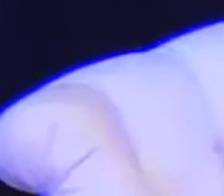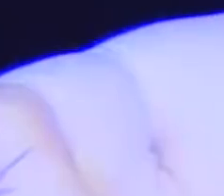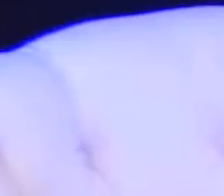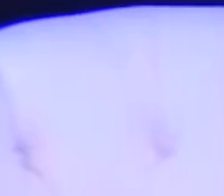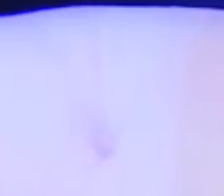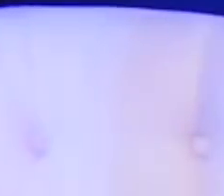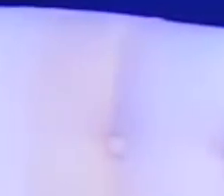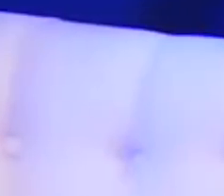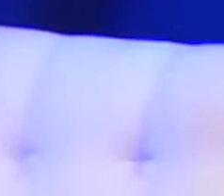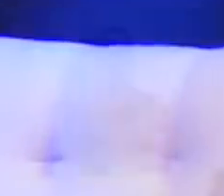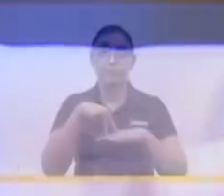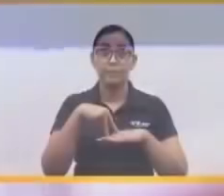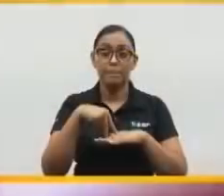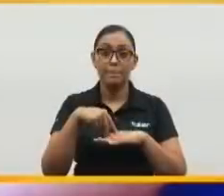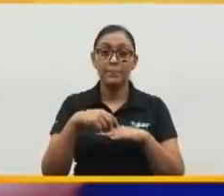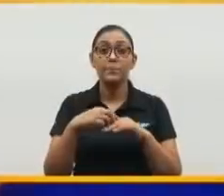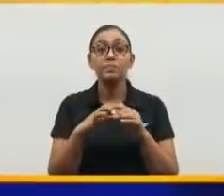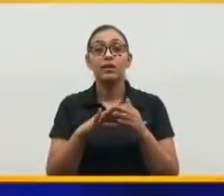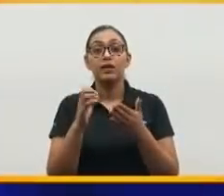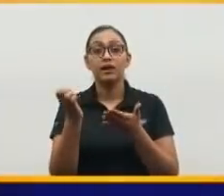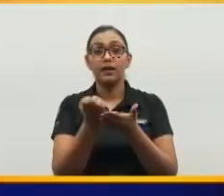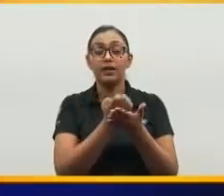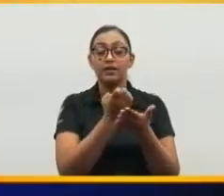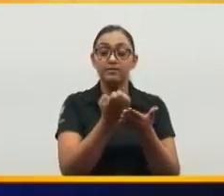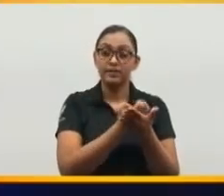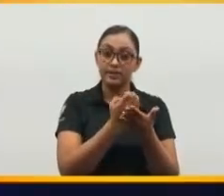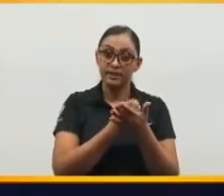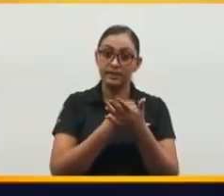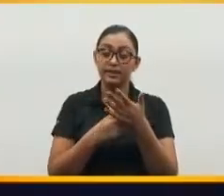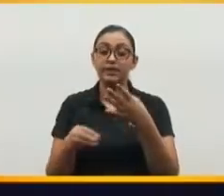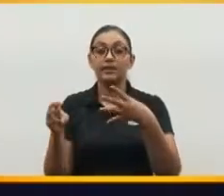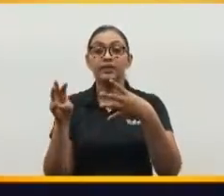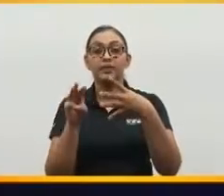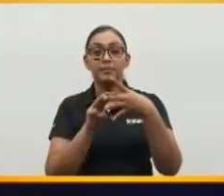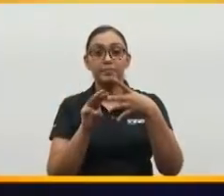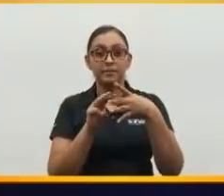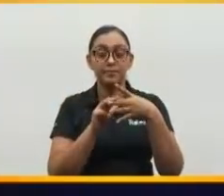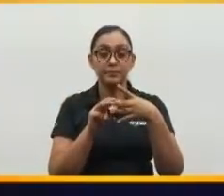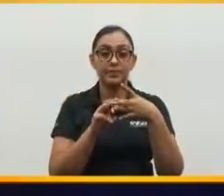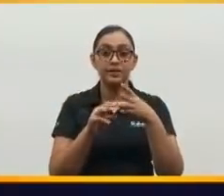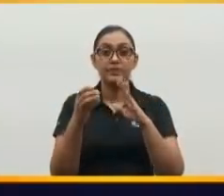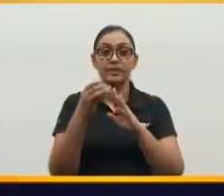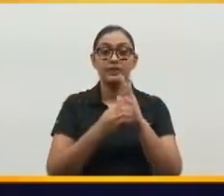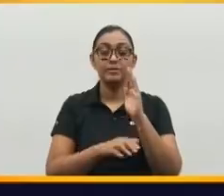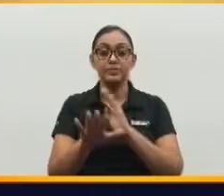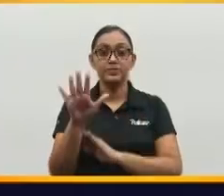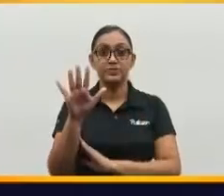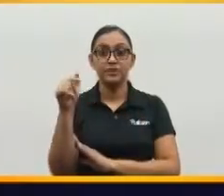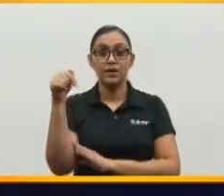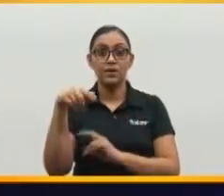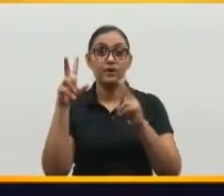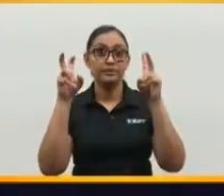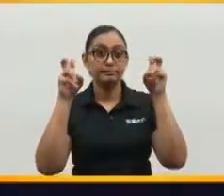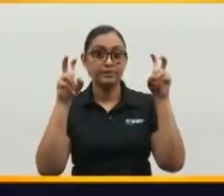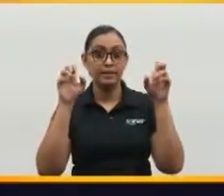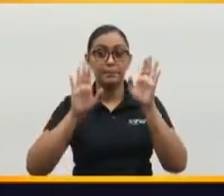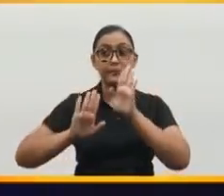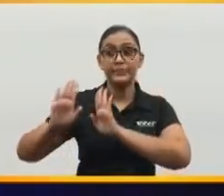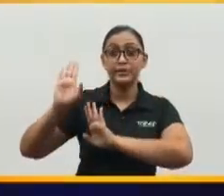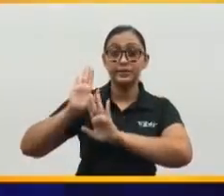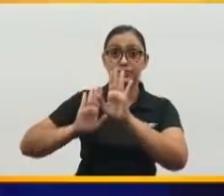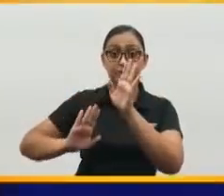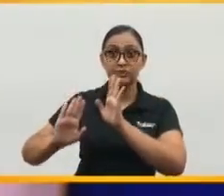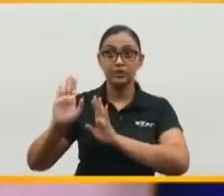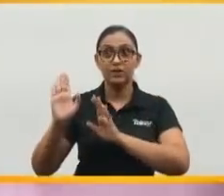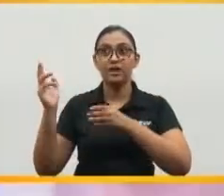la palabra del Señor del Evangelio de Marcos capítulo 5. Evangelio de Marcos capítulo 5. Hoy vamos a hablar de una historia dentro